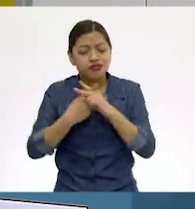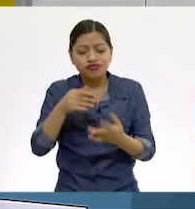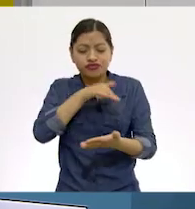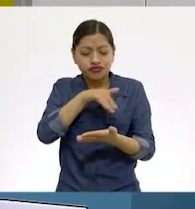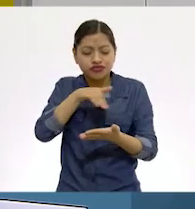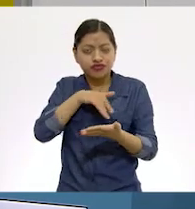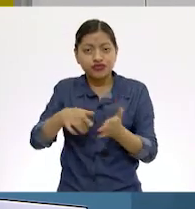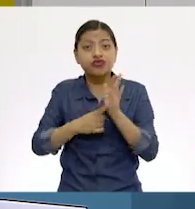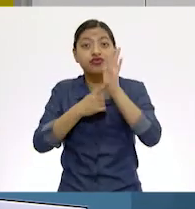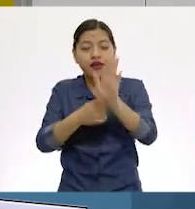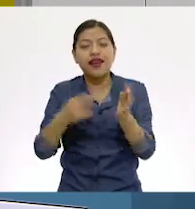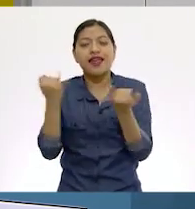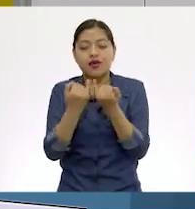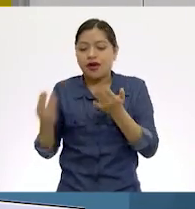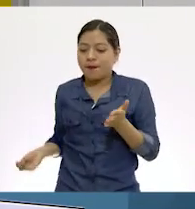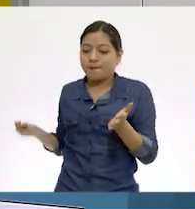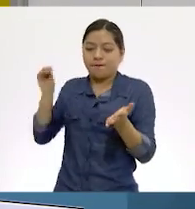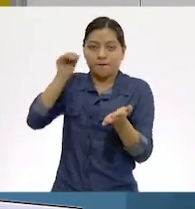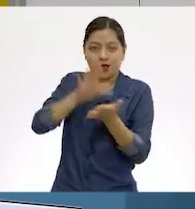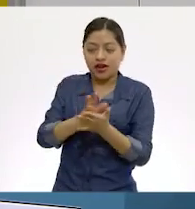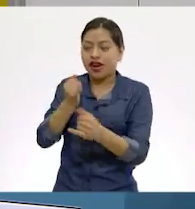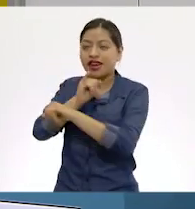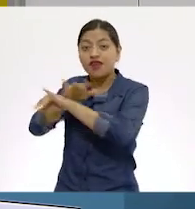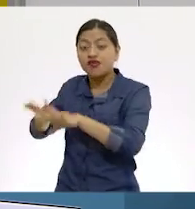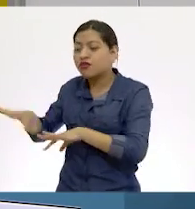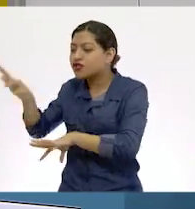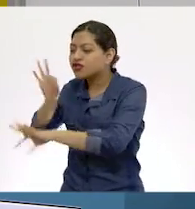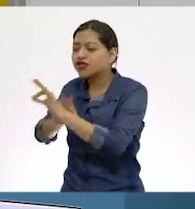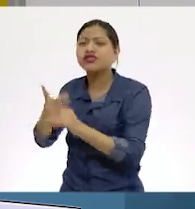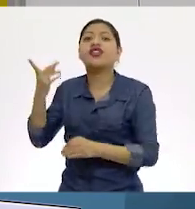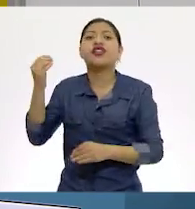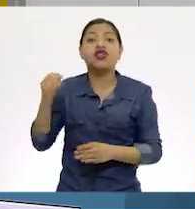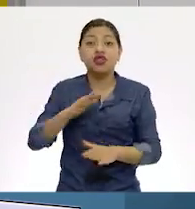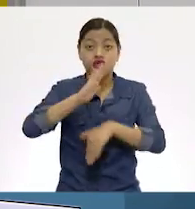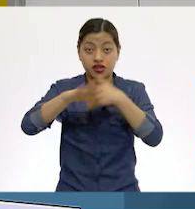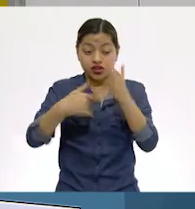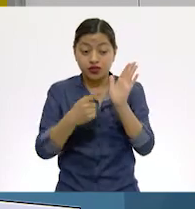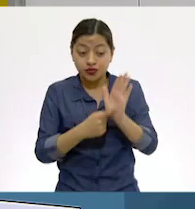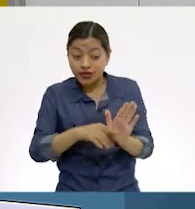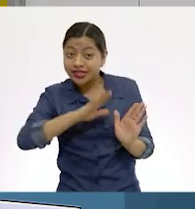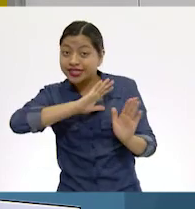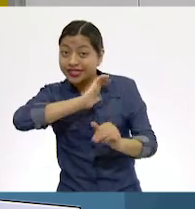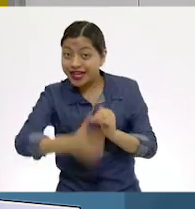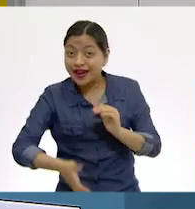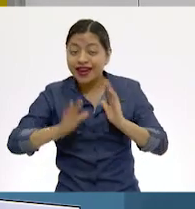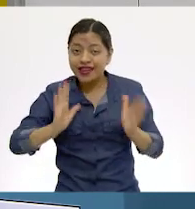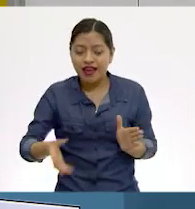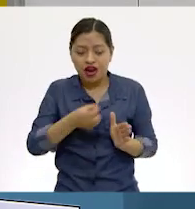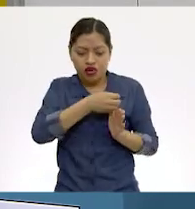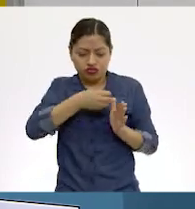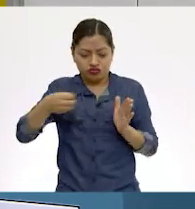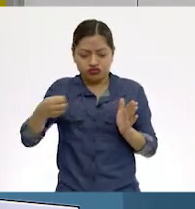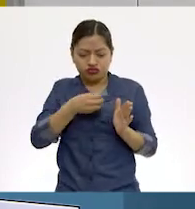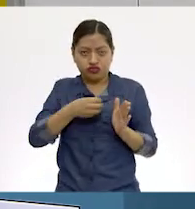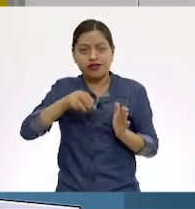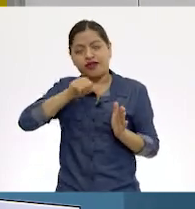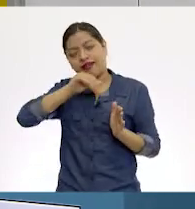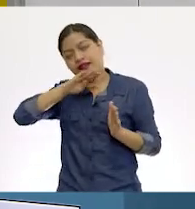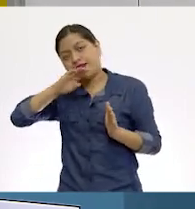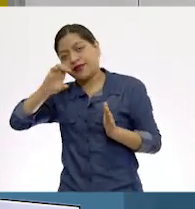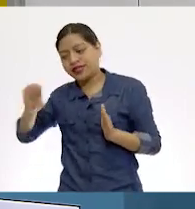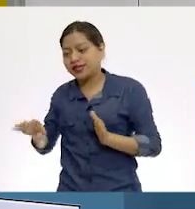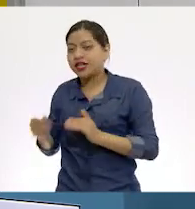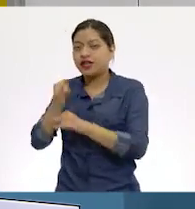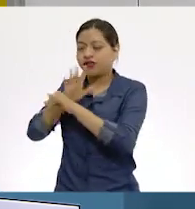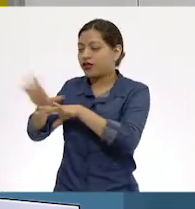escritos e ir haciendo sus fichas para que al concluir su propio texto puedan anotar en orden alfabético todas las referencias que